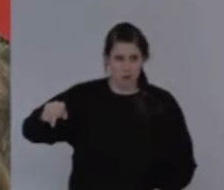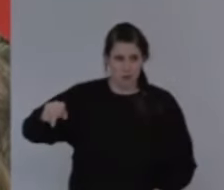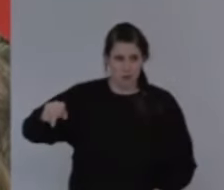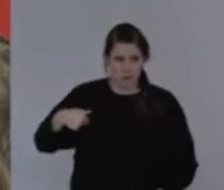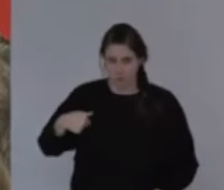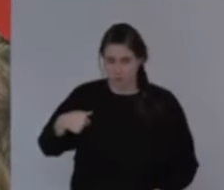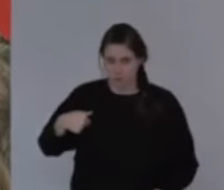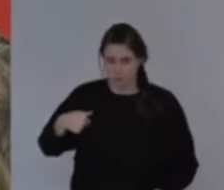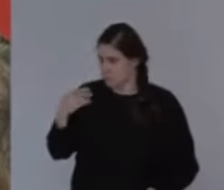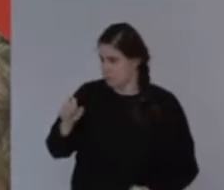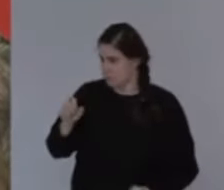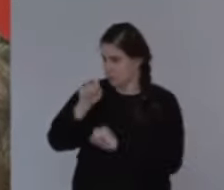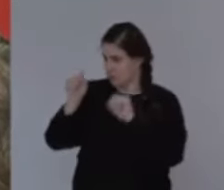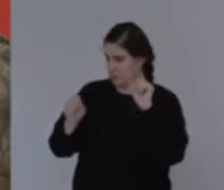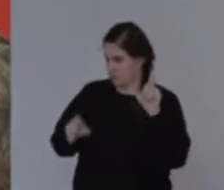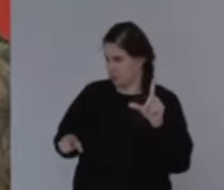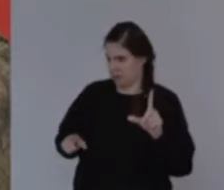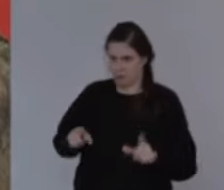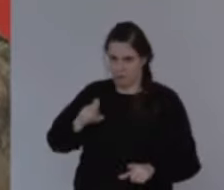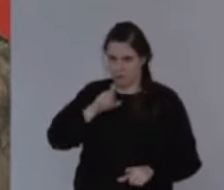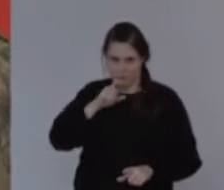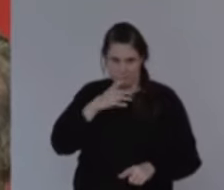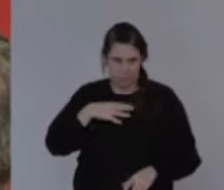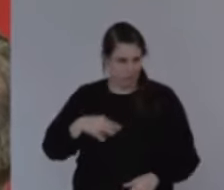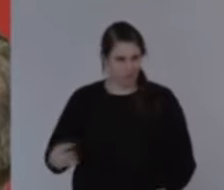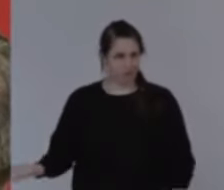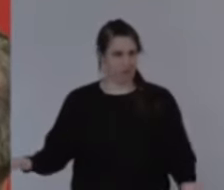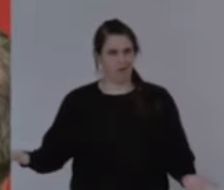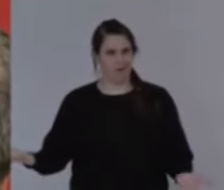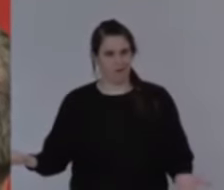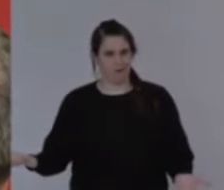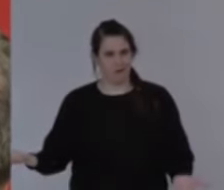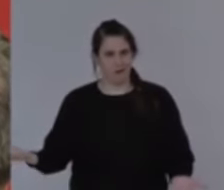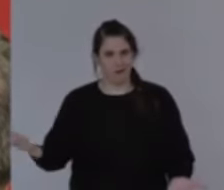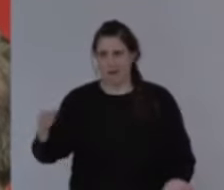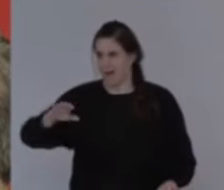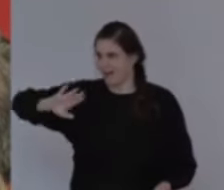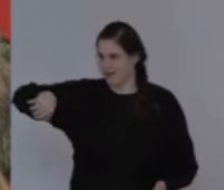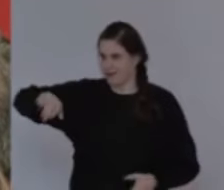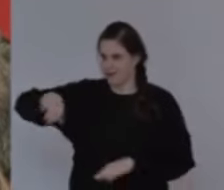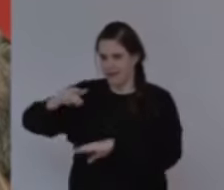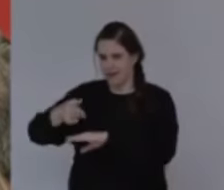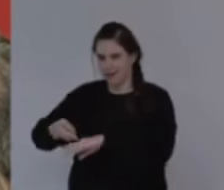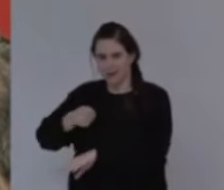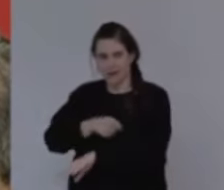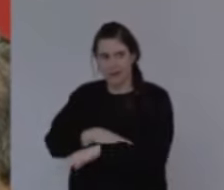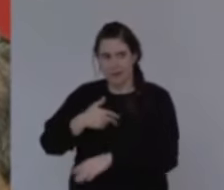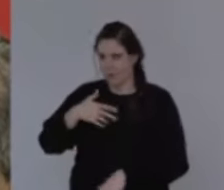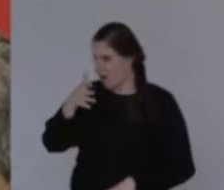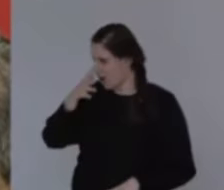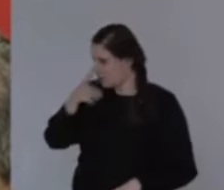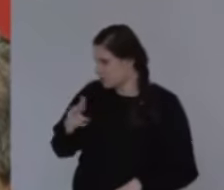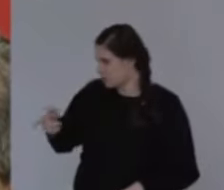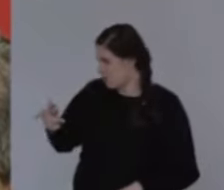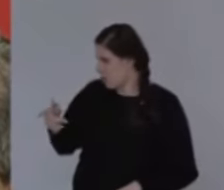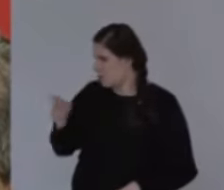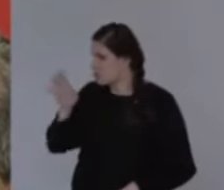veces la misma pregunta, digo, ¿cómo puede ser esto? Que cuando en la extrema derecha se les acusa de algo